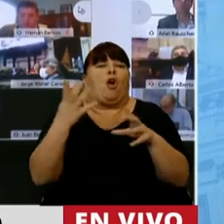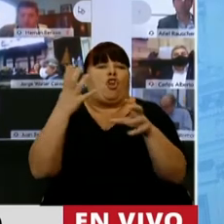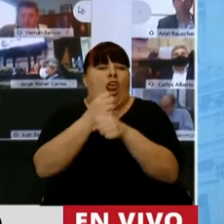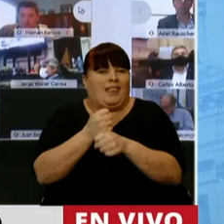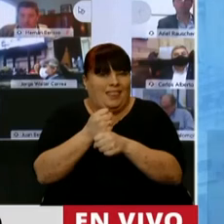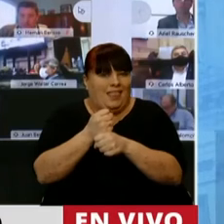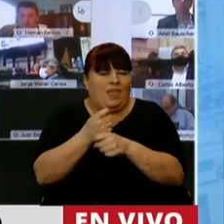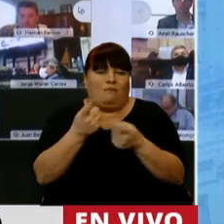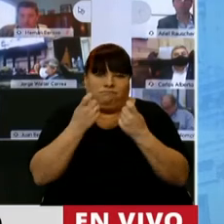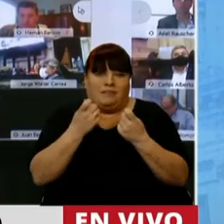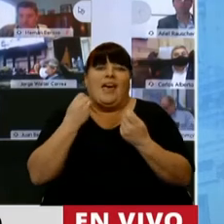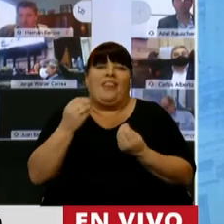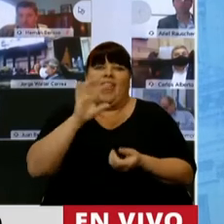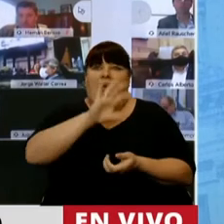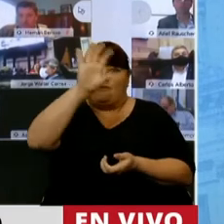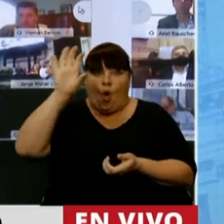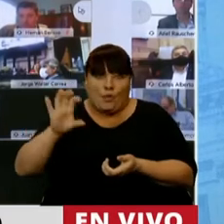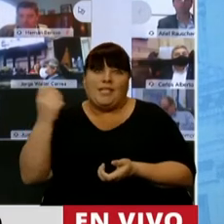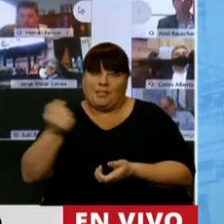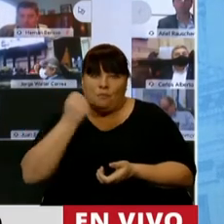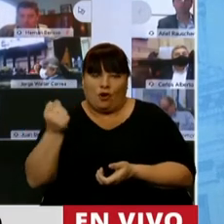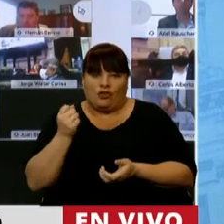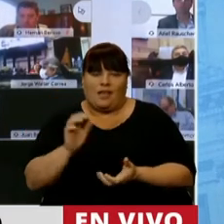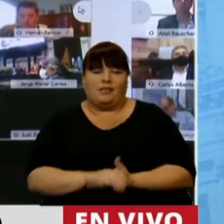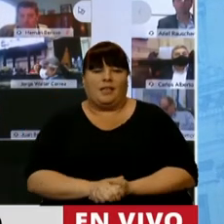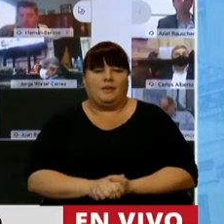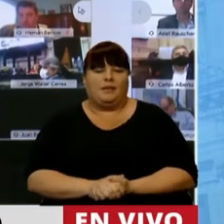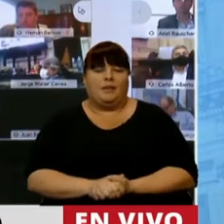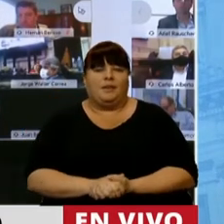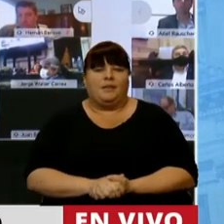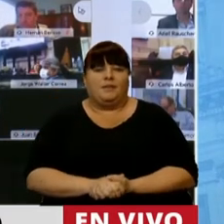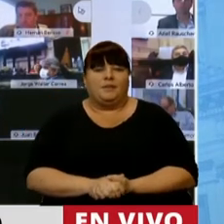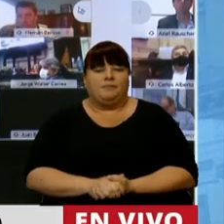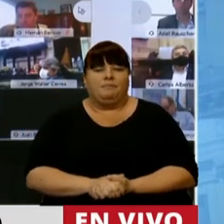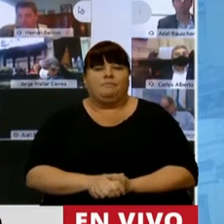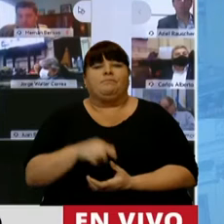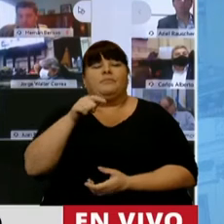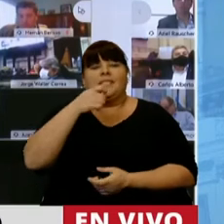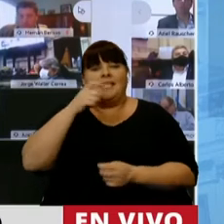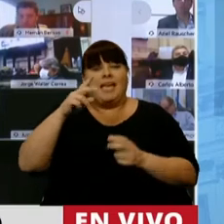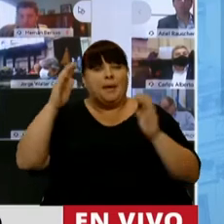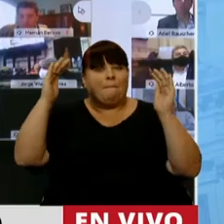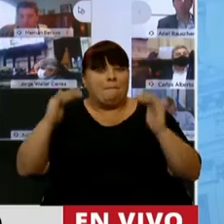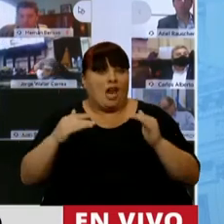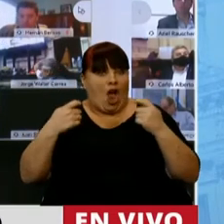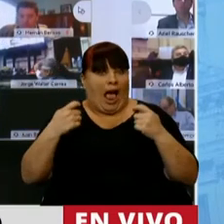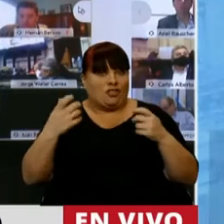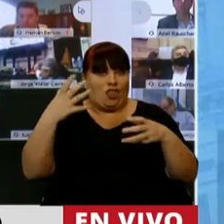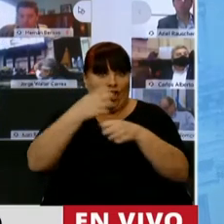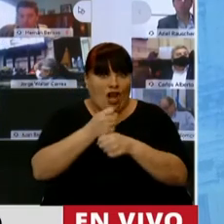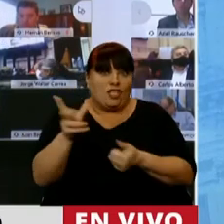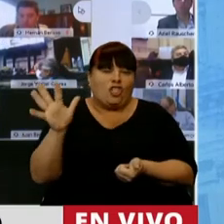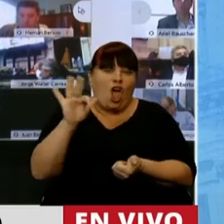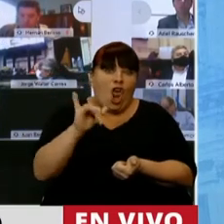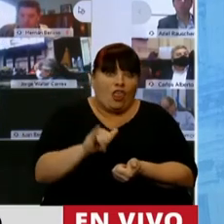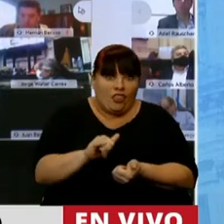transporte interurbano de nuestras provincias y el efecto que esta reducción de costos en el día